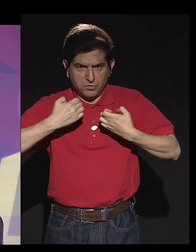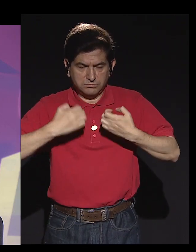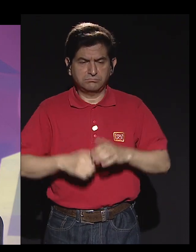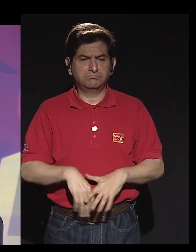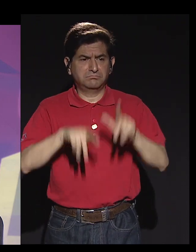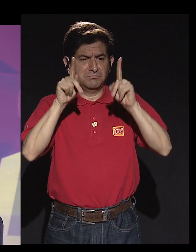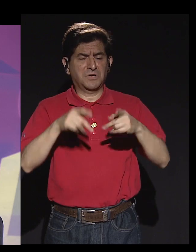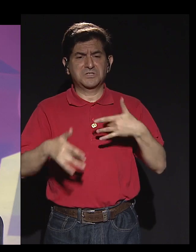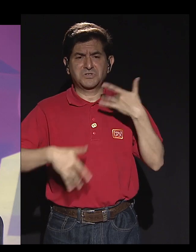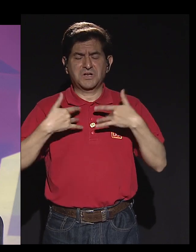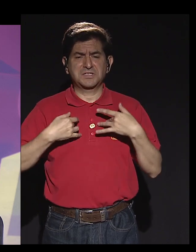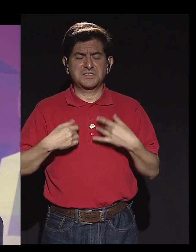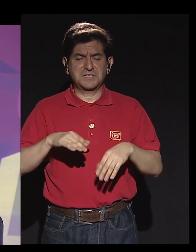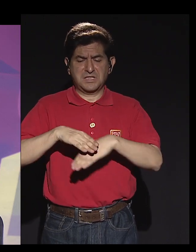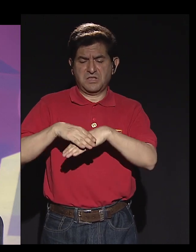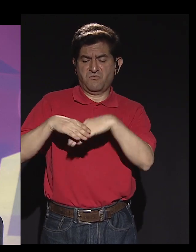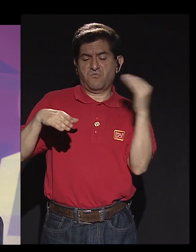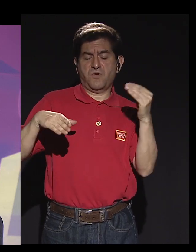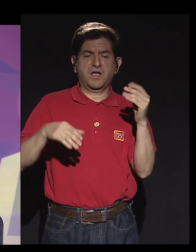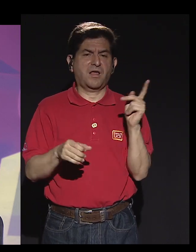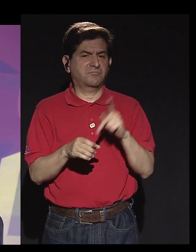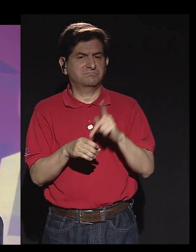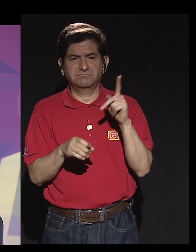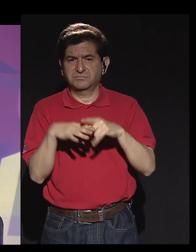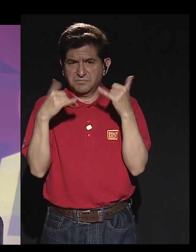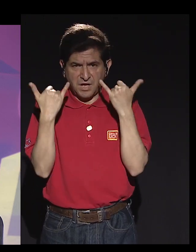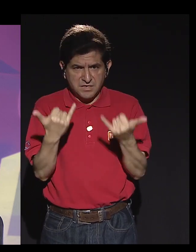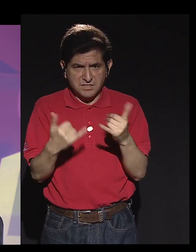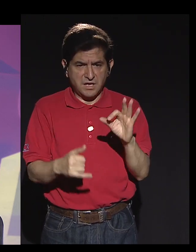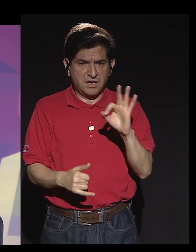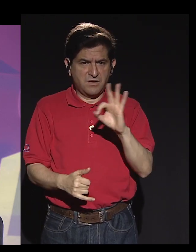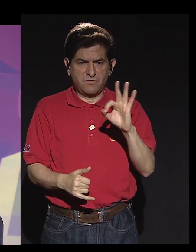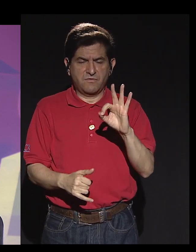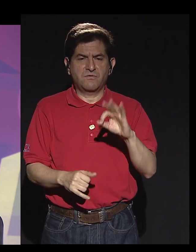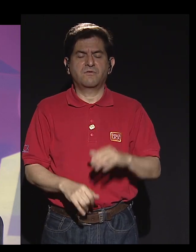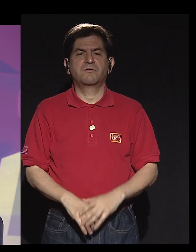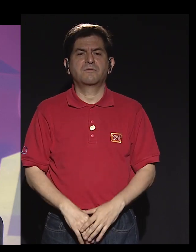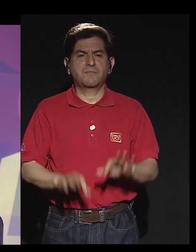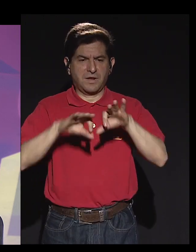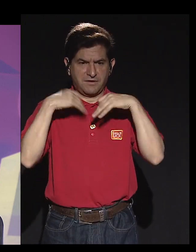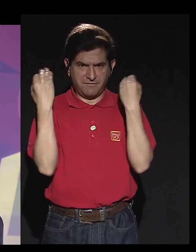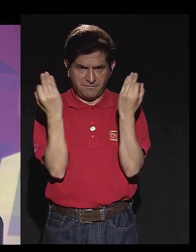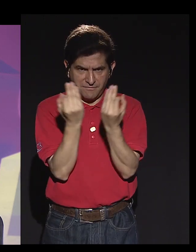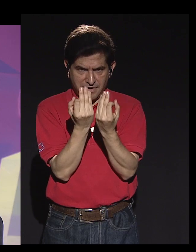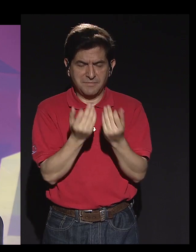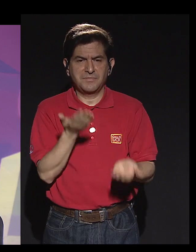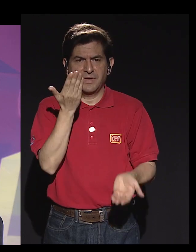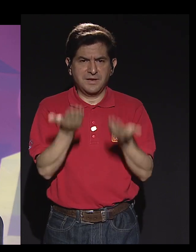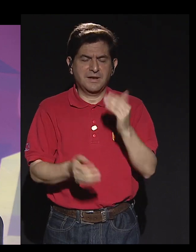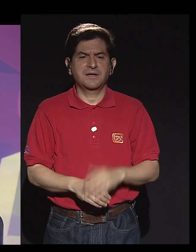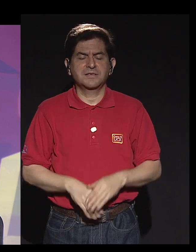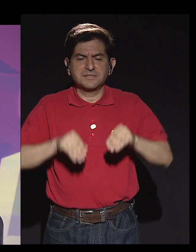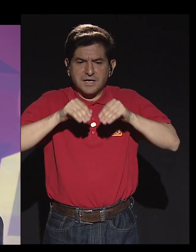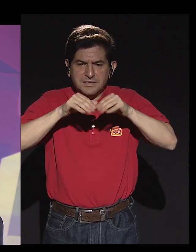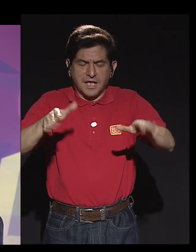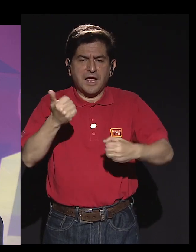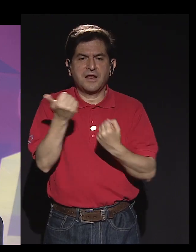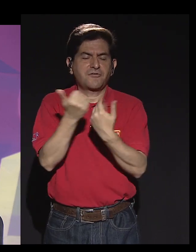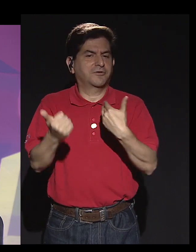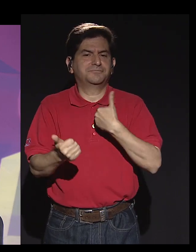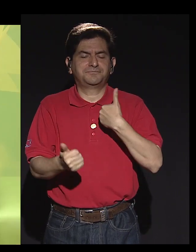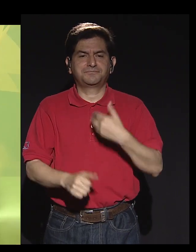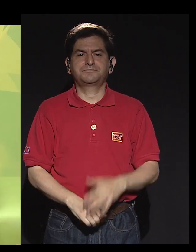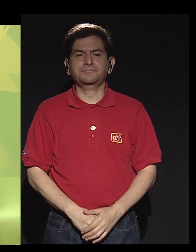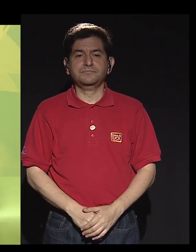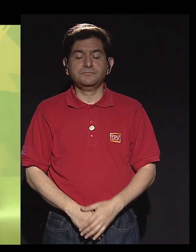emocional, de sentirse desarraigado, no participando, ¿verdad? O de la misma familia o de personas que puedan estar alrededor con una red de